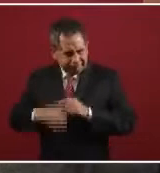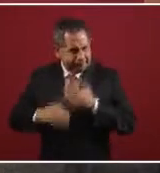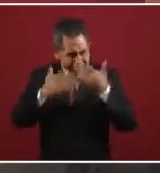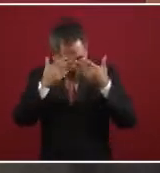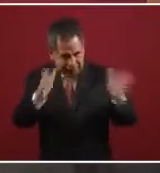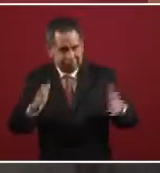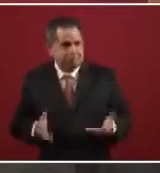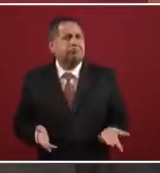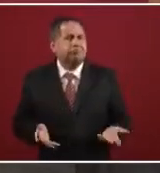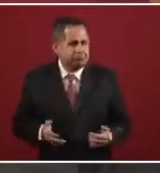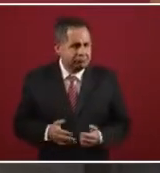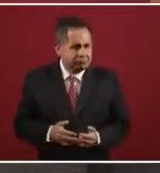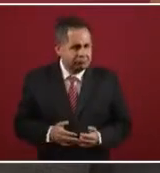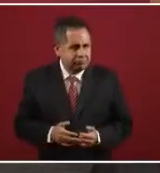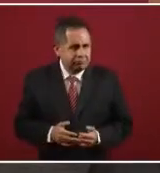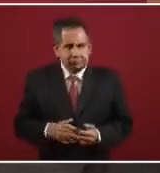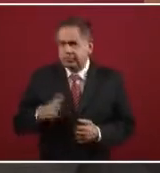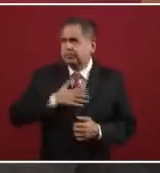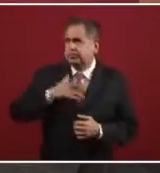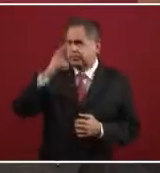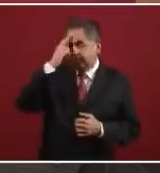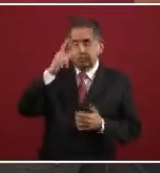Yo recuerdo, creo que fue en